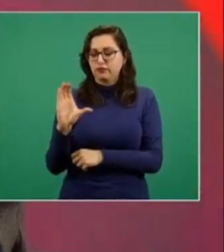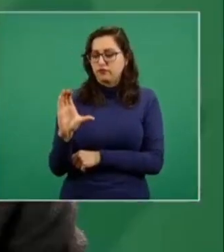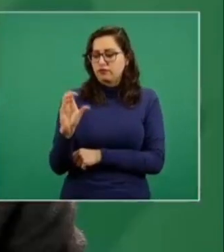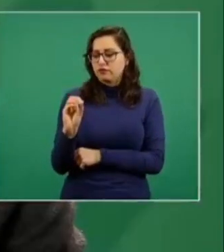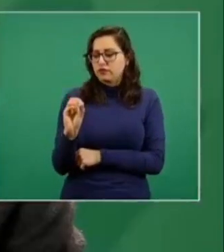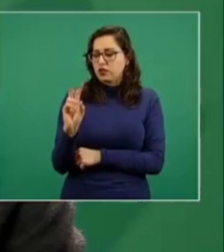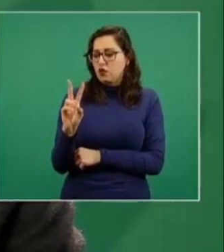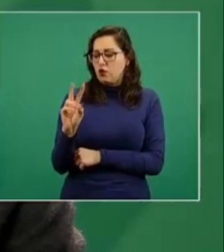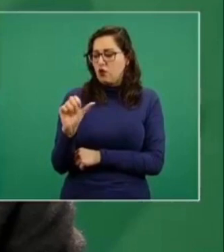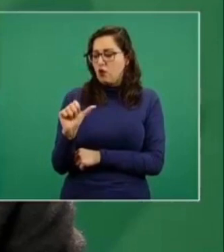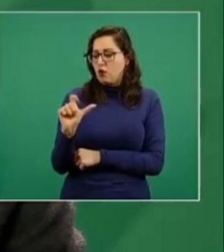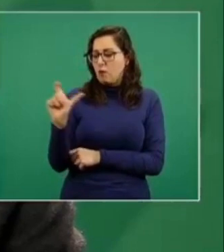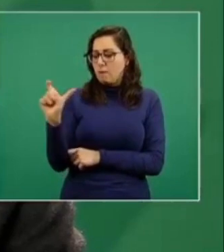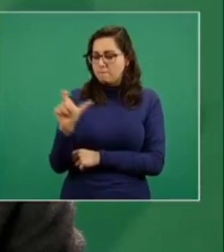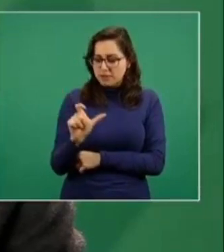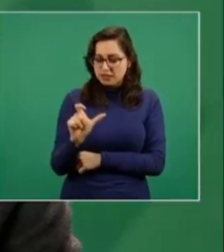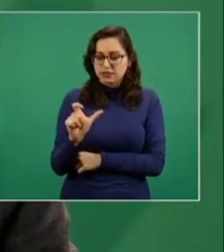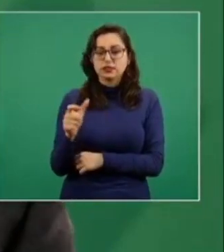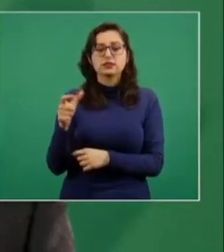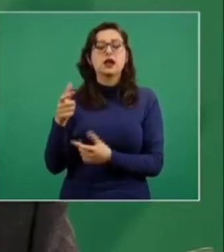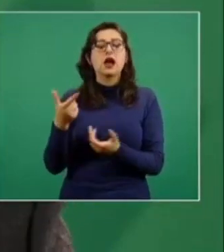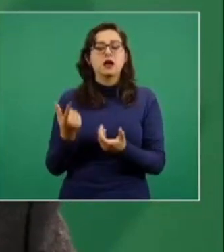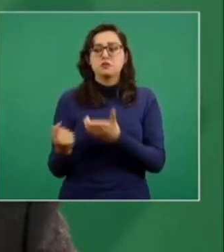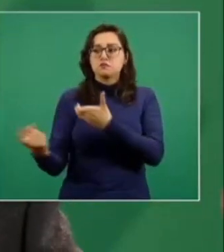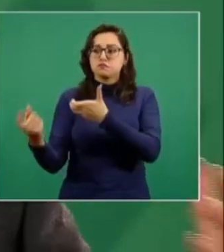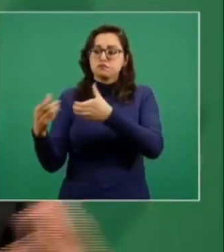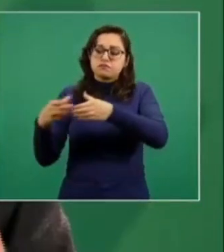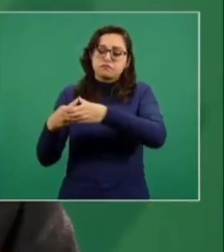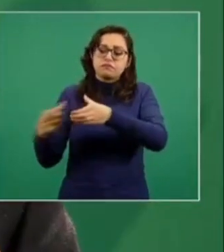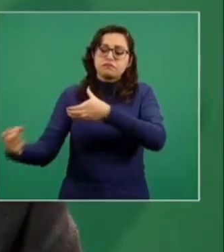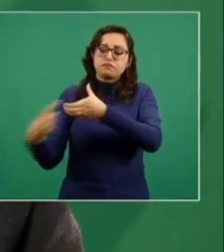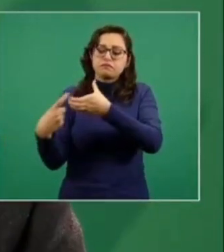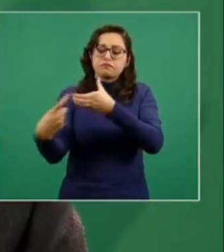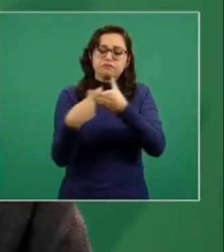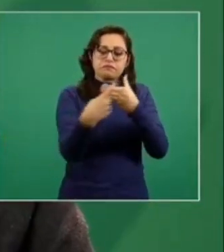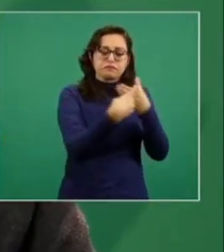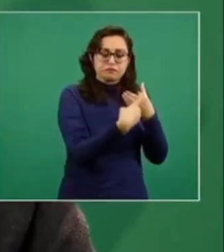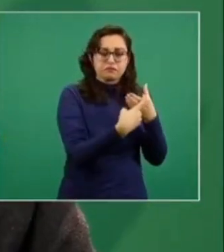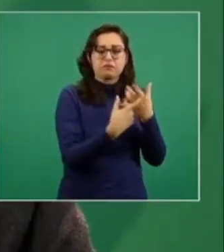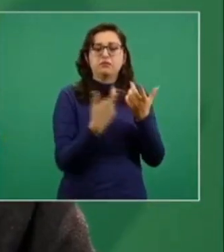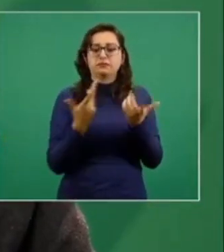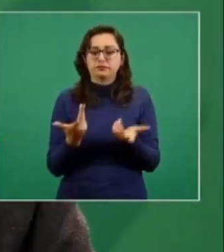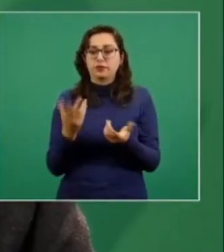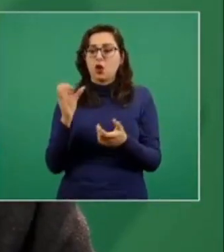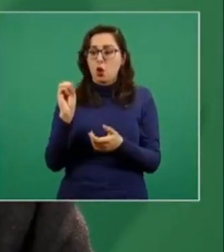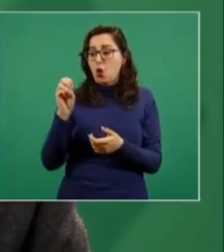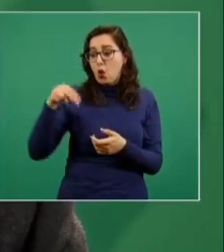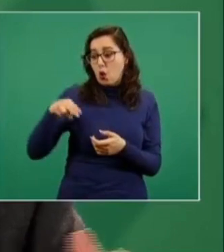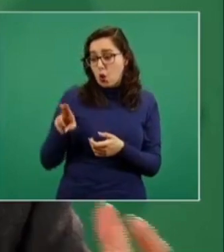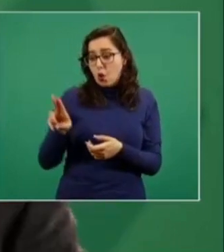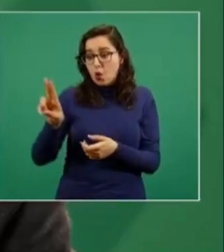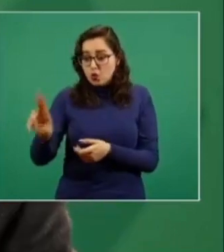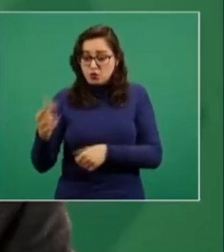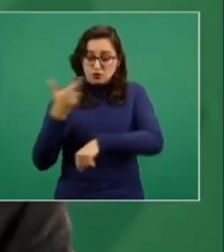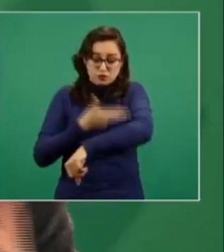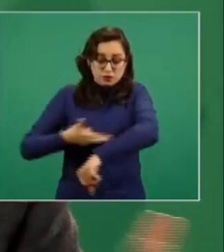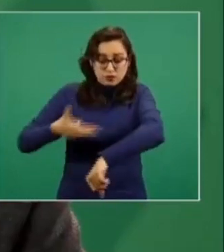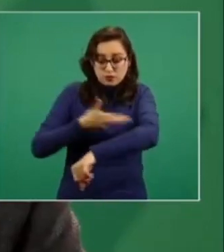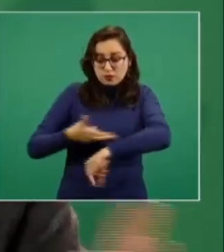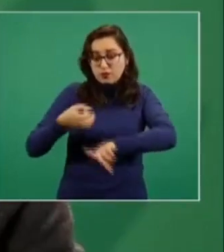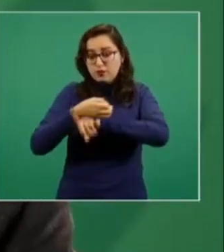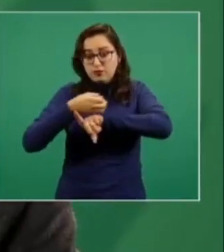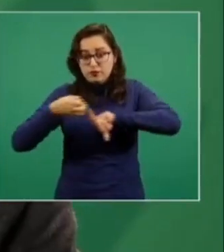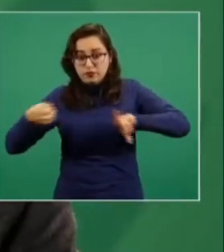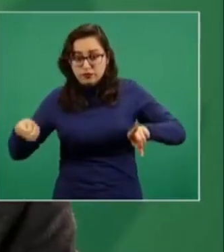la plataforma COVAX, en la que la Organización Mundial de la Salud organiza